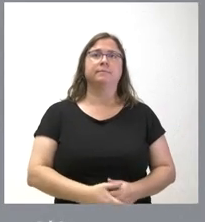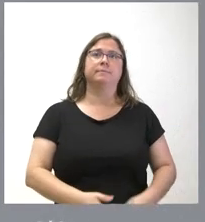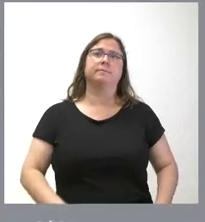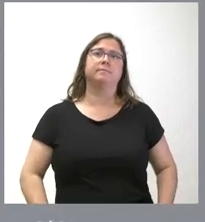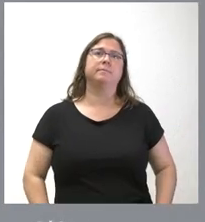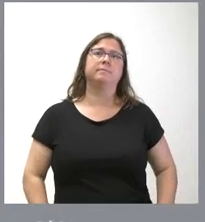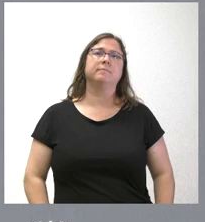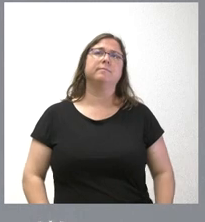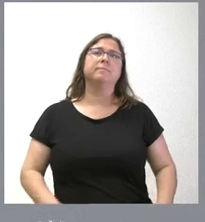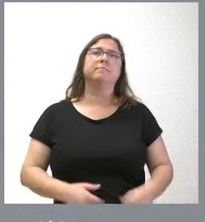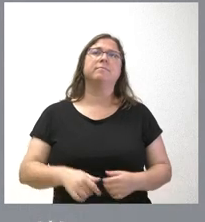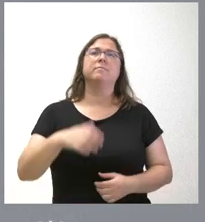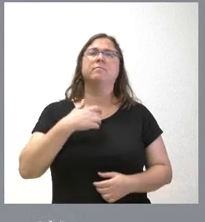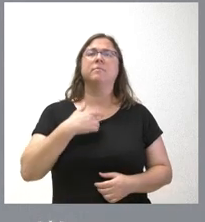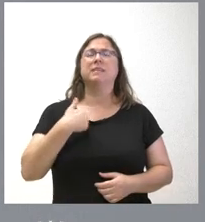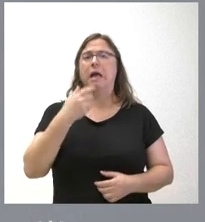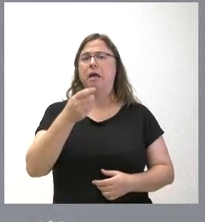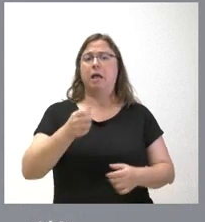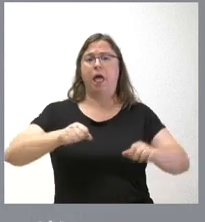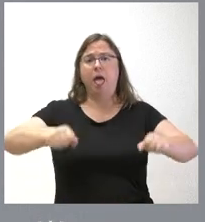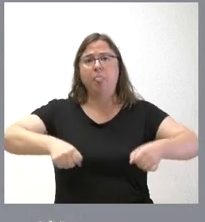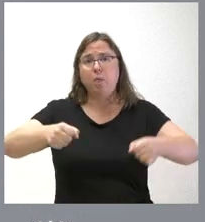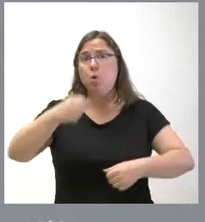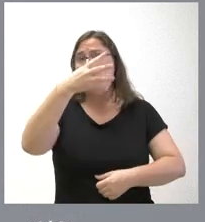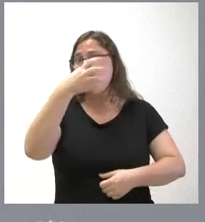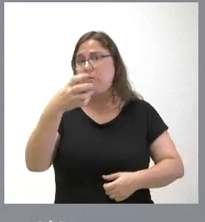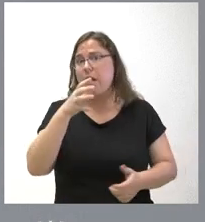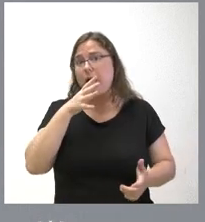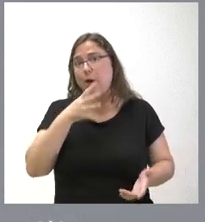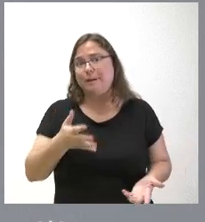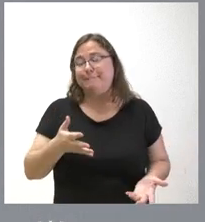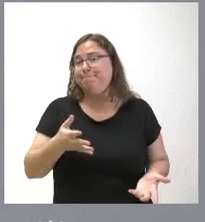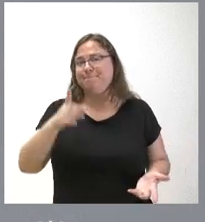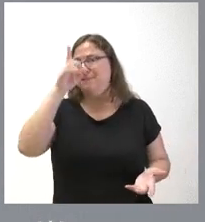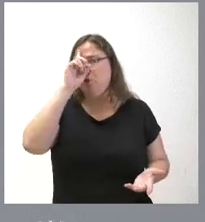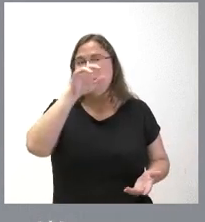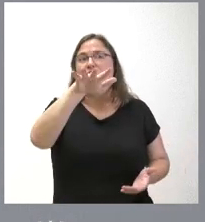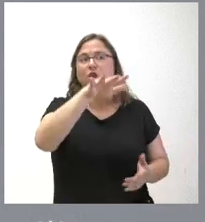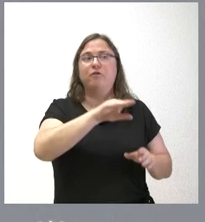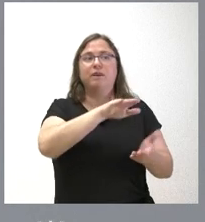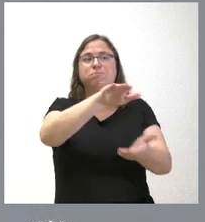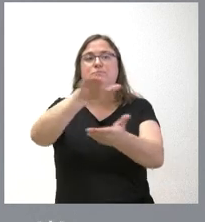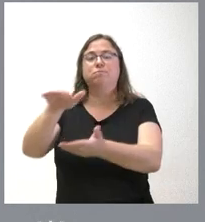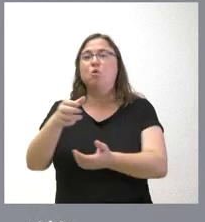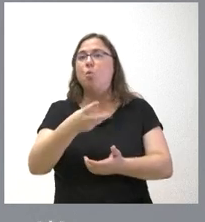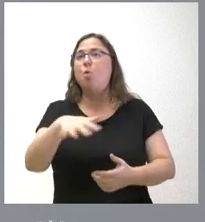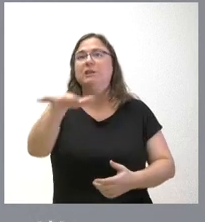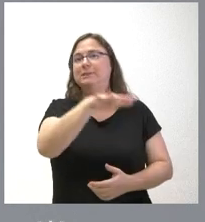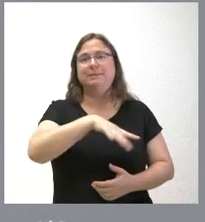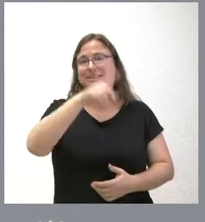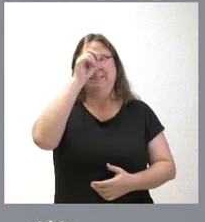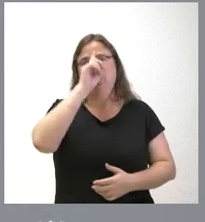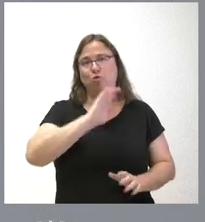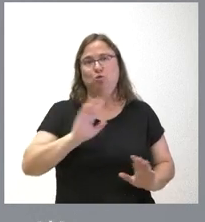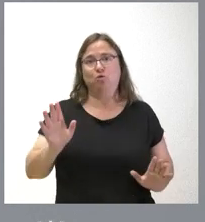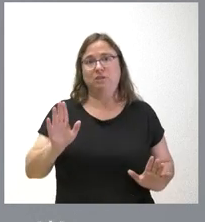pues efectivamente Son 400 andadores yo No sabría ahora que residencias A qué ubicaciones como les